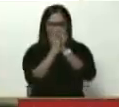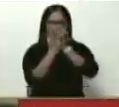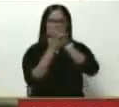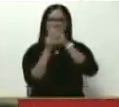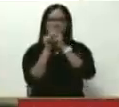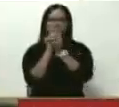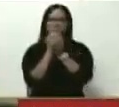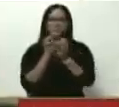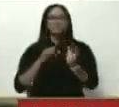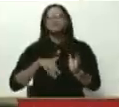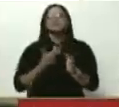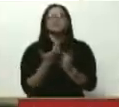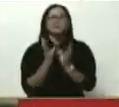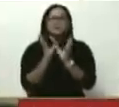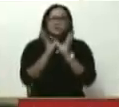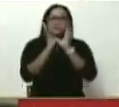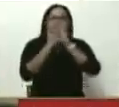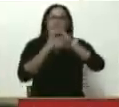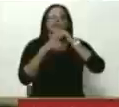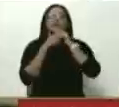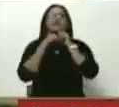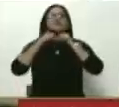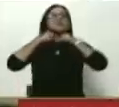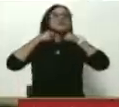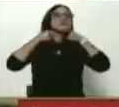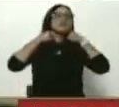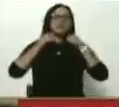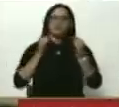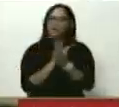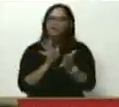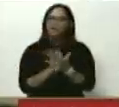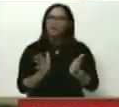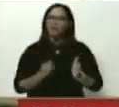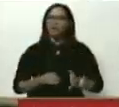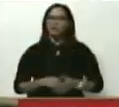sienten la hiedra que los va asfixiando y se quedan tranquilos.